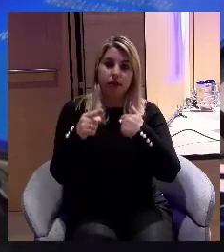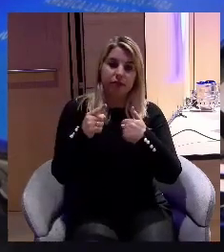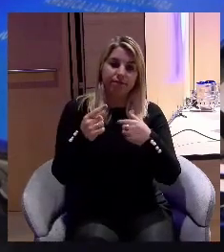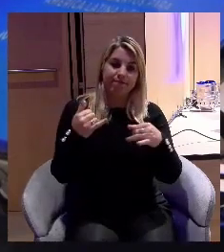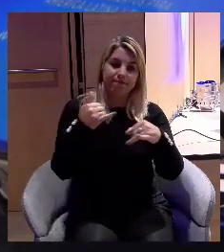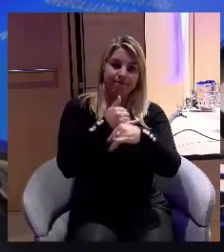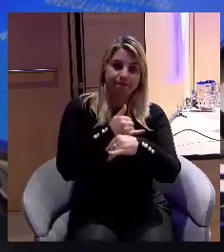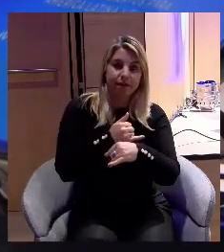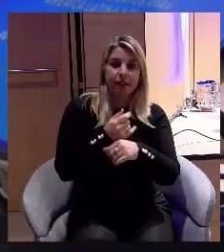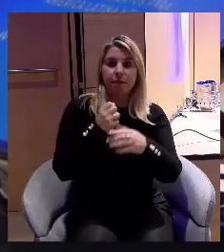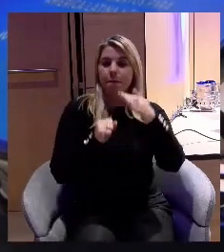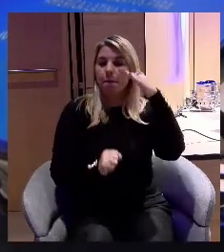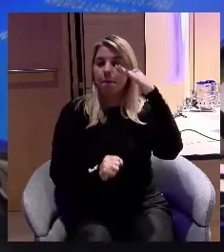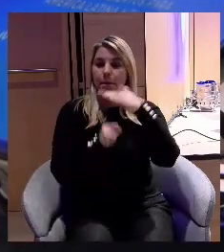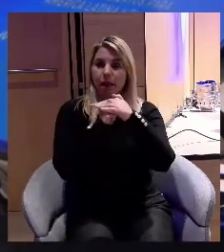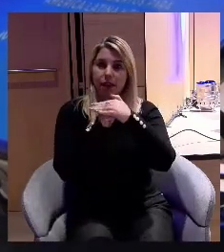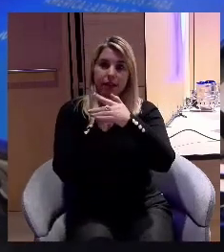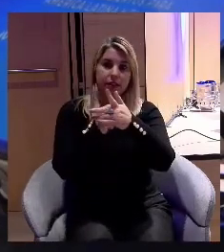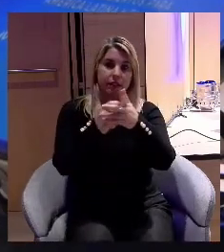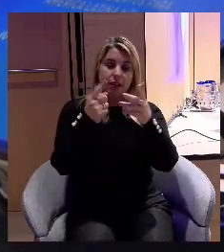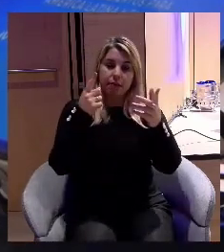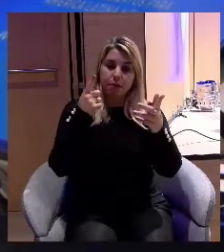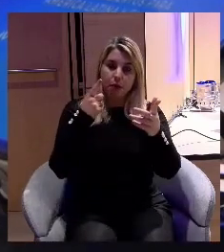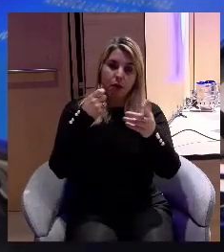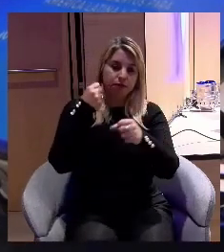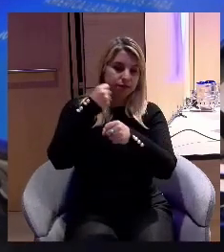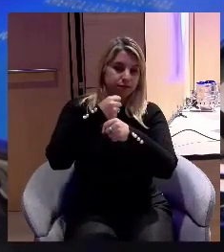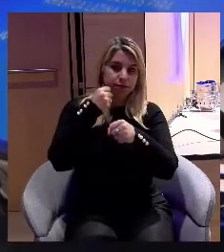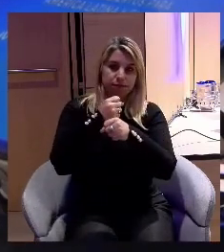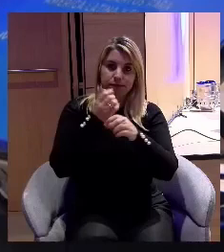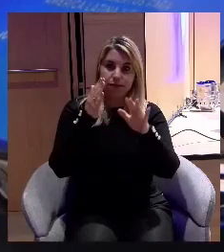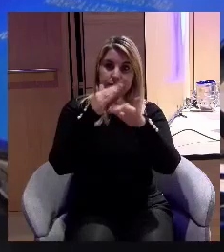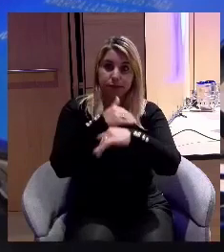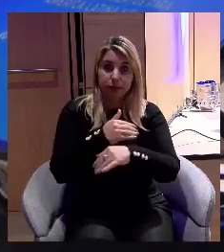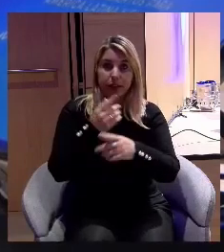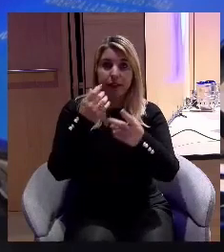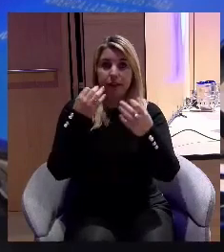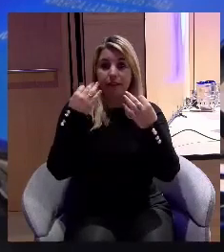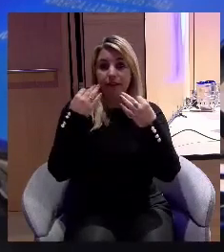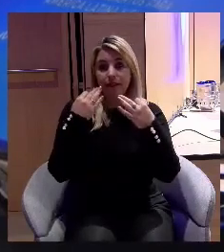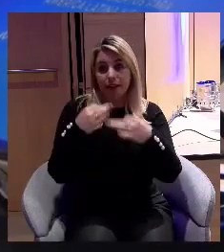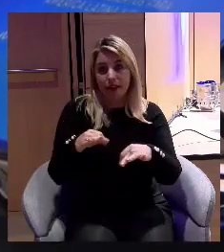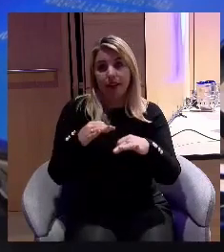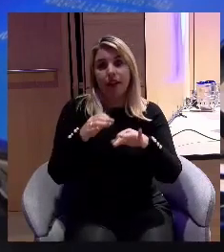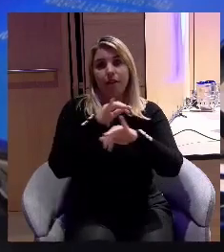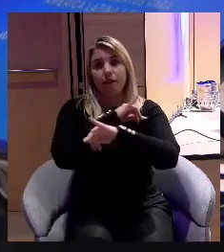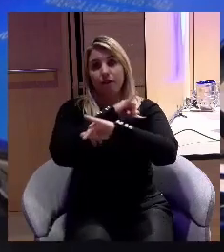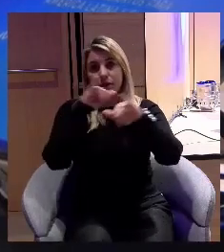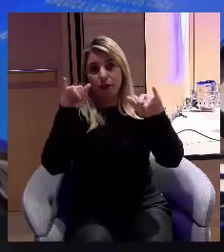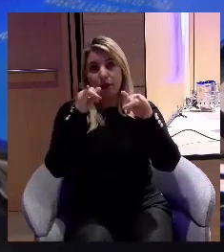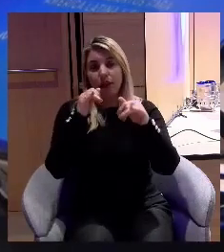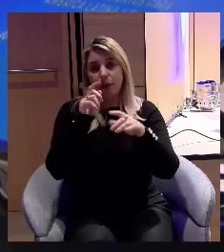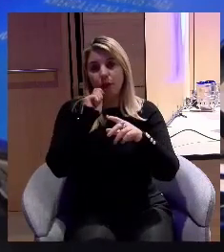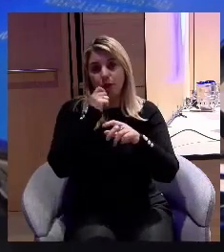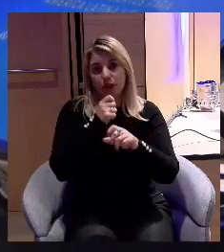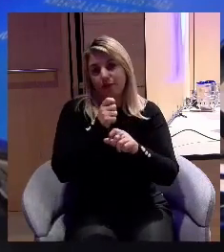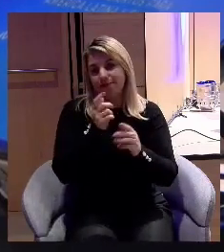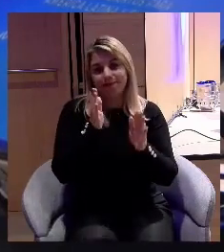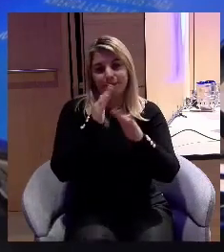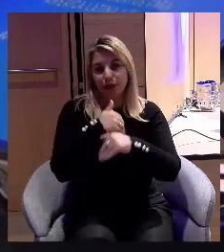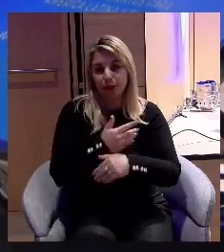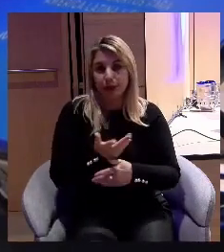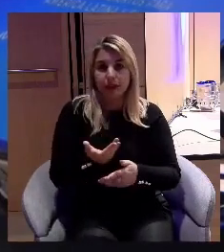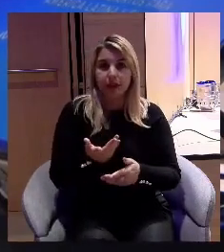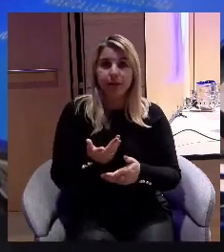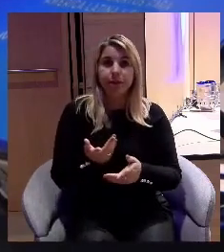poder potenciar al máximo y alcanzar lo que vos buscás, digamos, y tener el impacto que te gustaría tener. Bueno, no sé si como fui